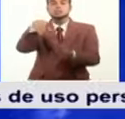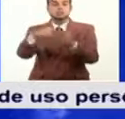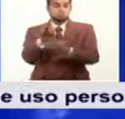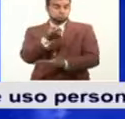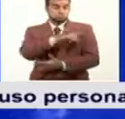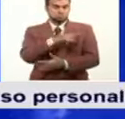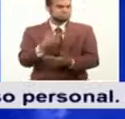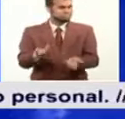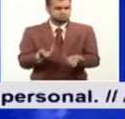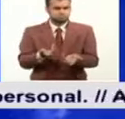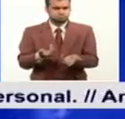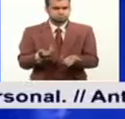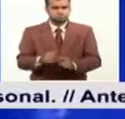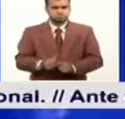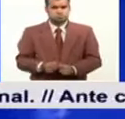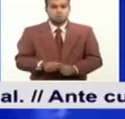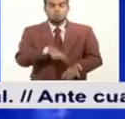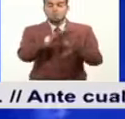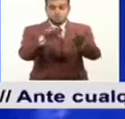han diagnosticado